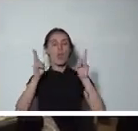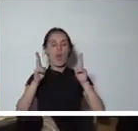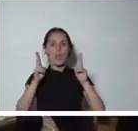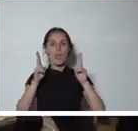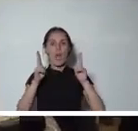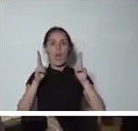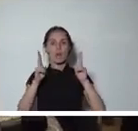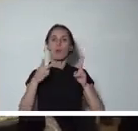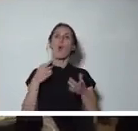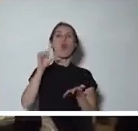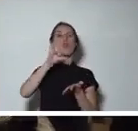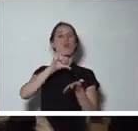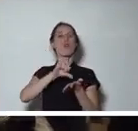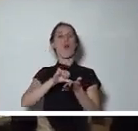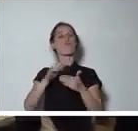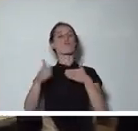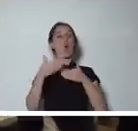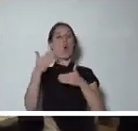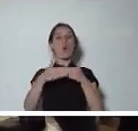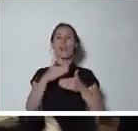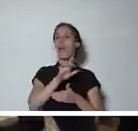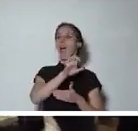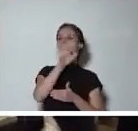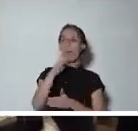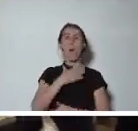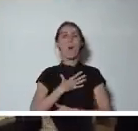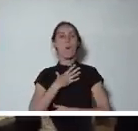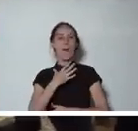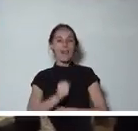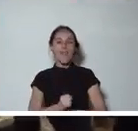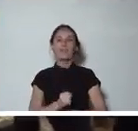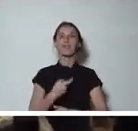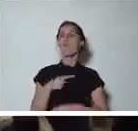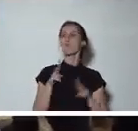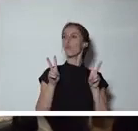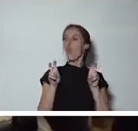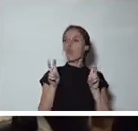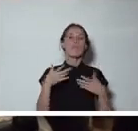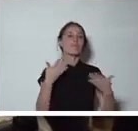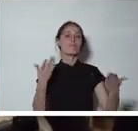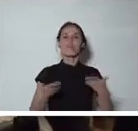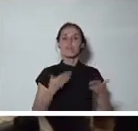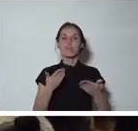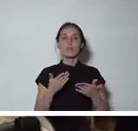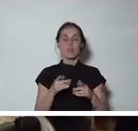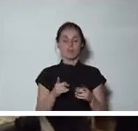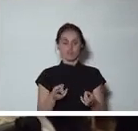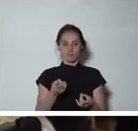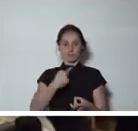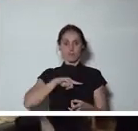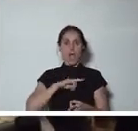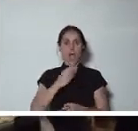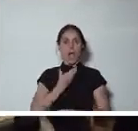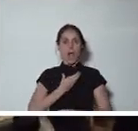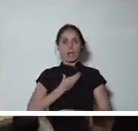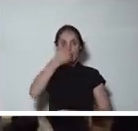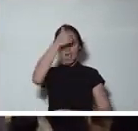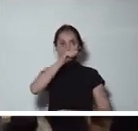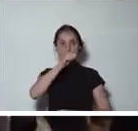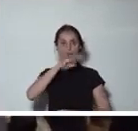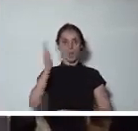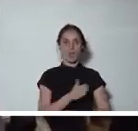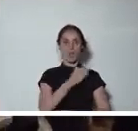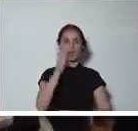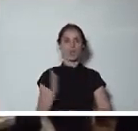moderna europea valiente pionera innovadora creativa pues sol lo hubiera tenido hombres alcaldes uno tras otro por tanto